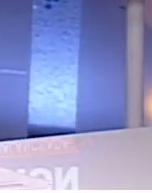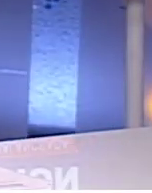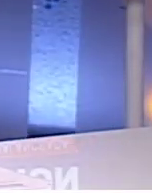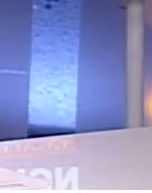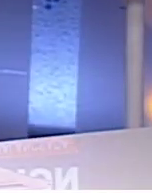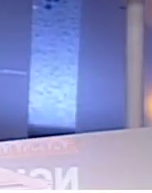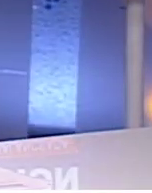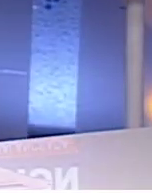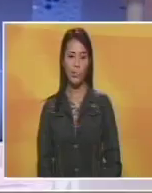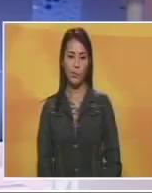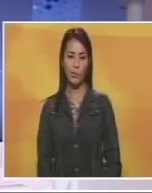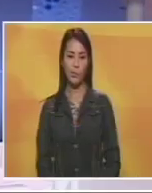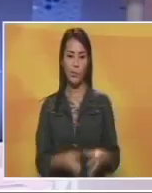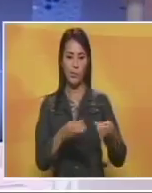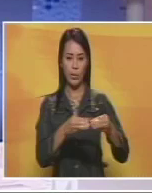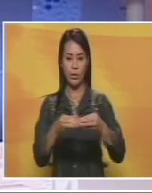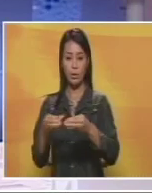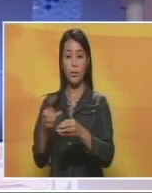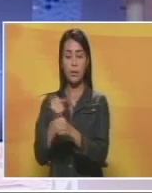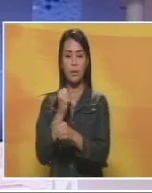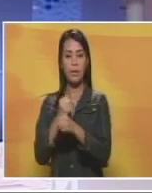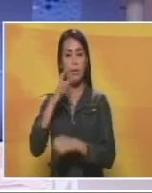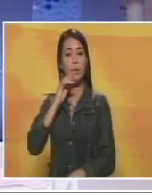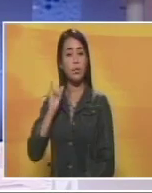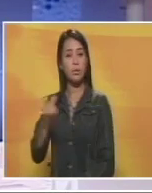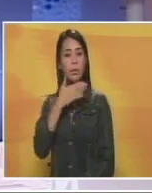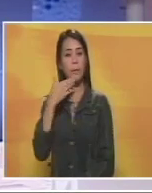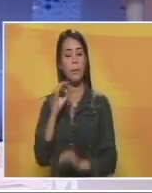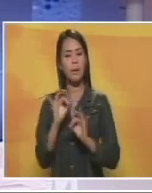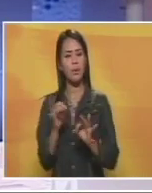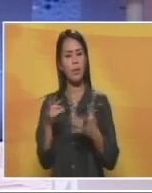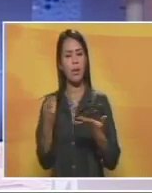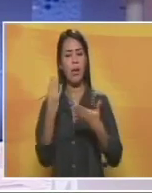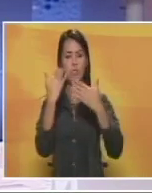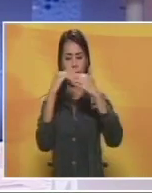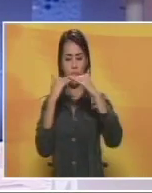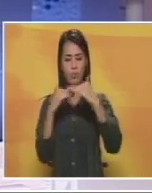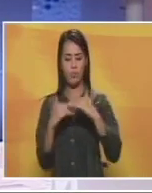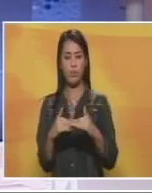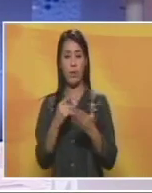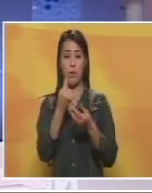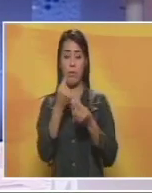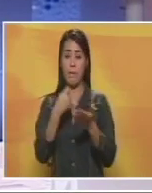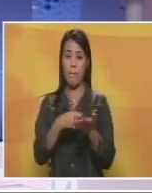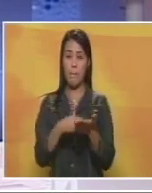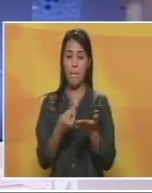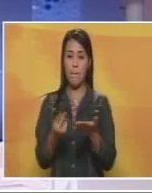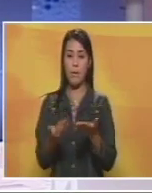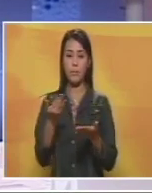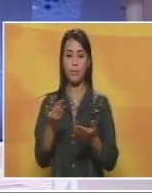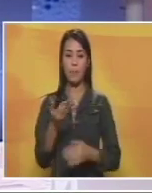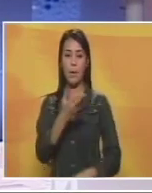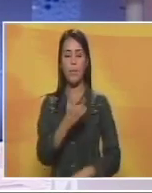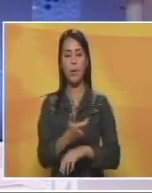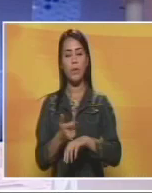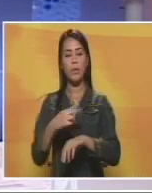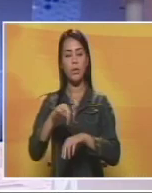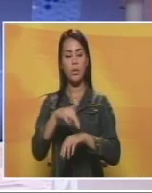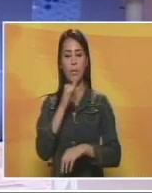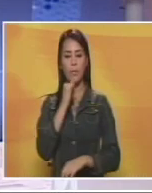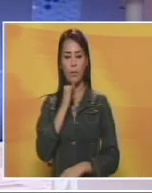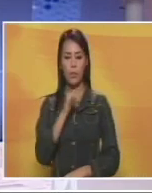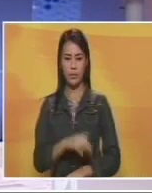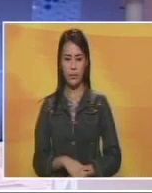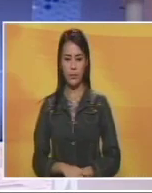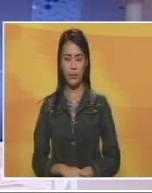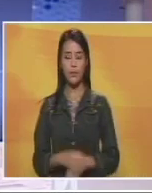Continuamos. Varios gremios de trabajadores denuncian desmejoras en las tablas salariales tras el reciente ajuste decretado por el Gobierno Nacional. Manuel